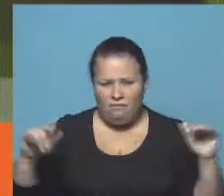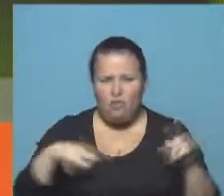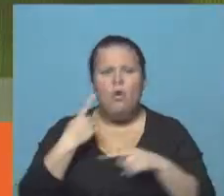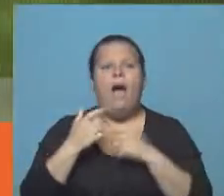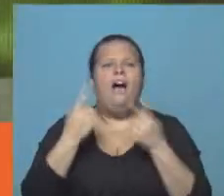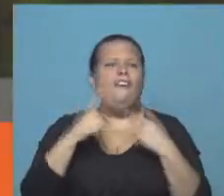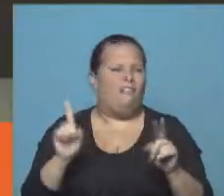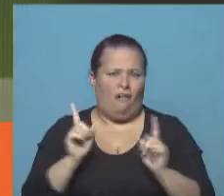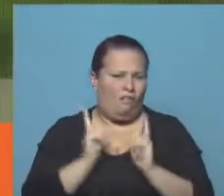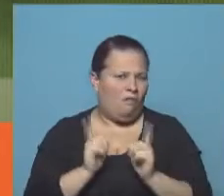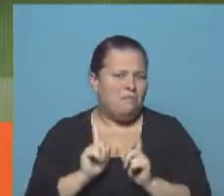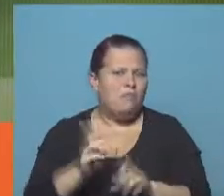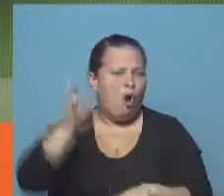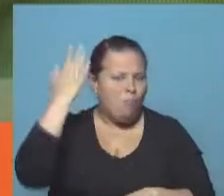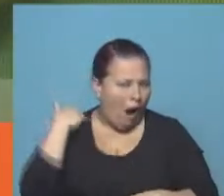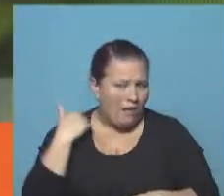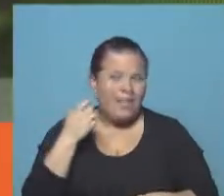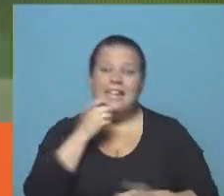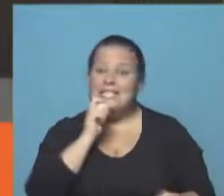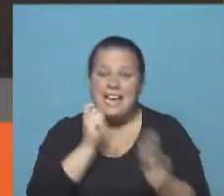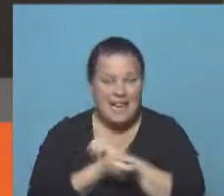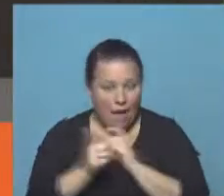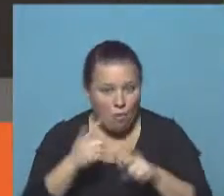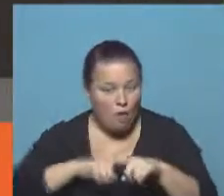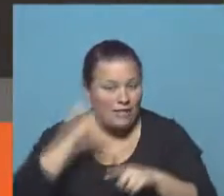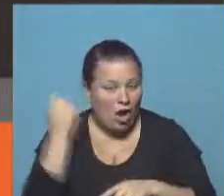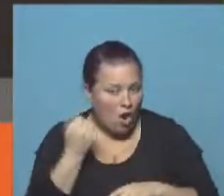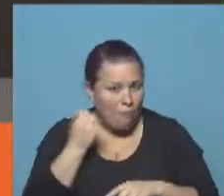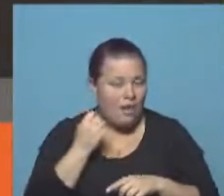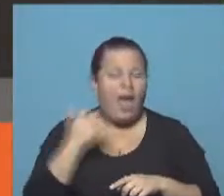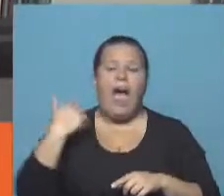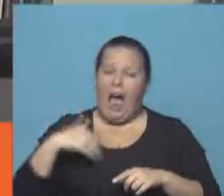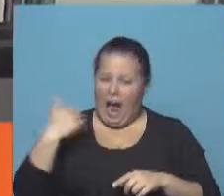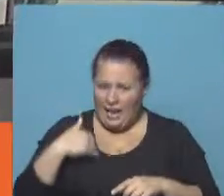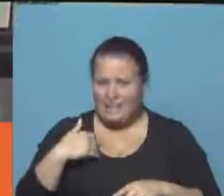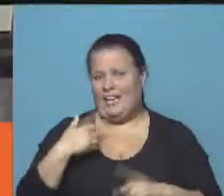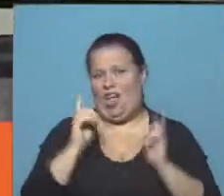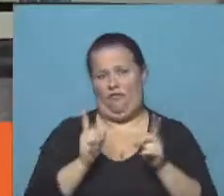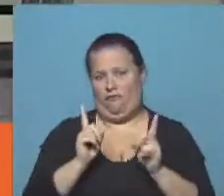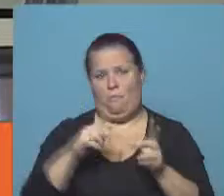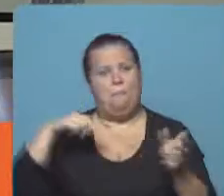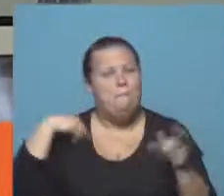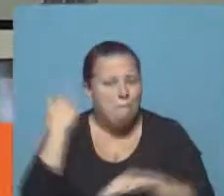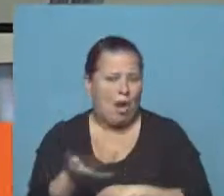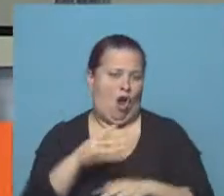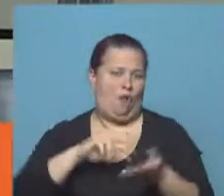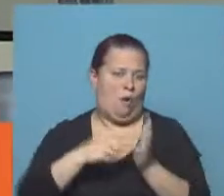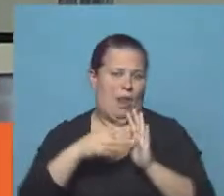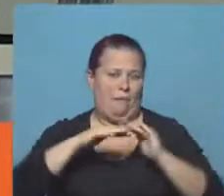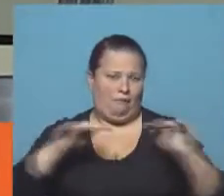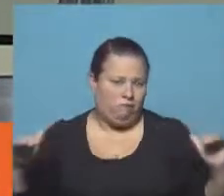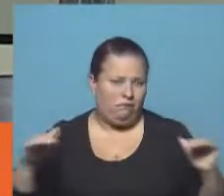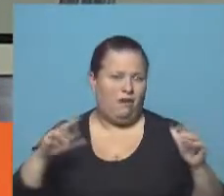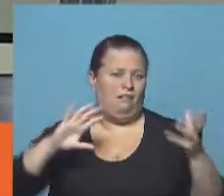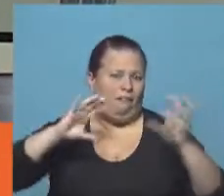resultados distintos a los que ya tuvimos. Es decir, si no había un cambio en la política económica, la Argentina iba a continuar profundizando el proceso recesivo